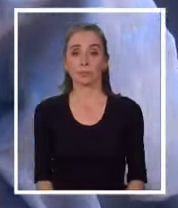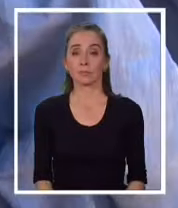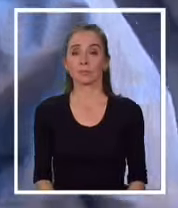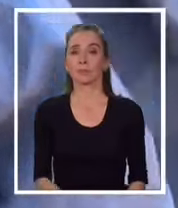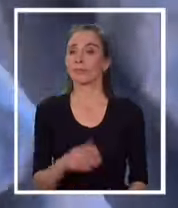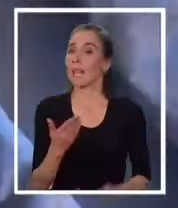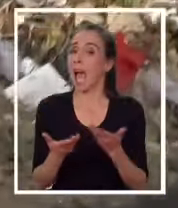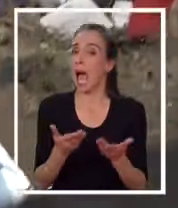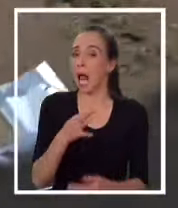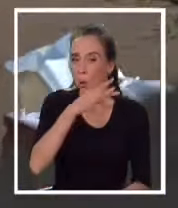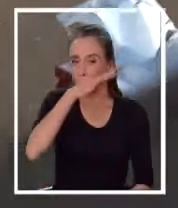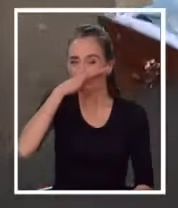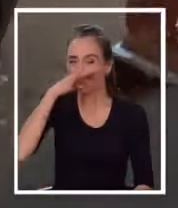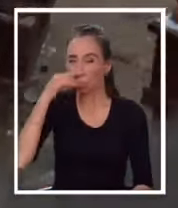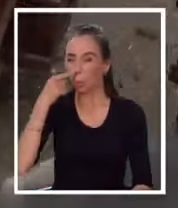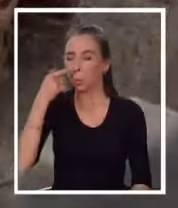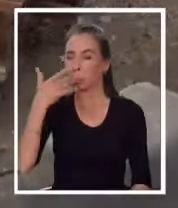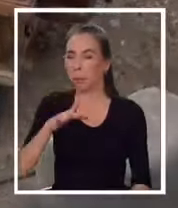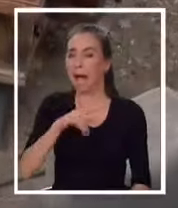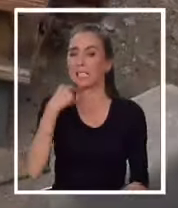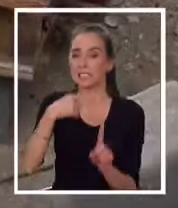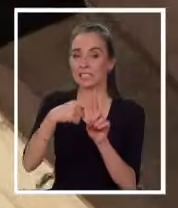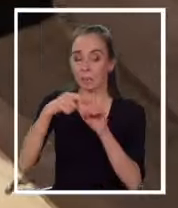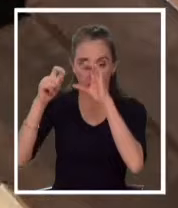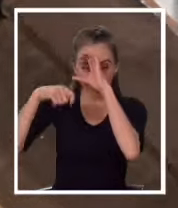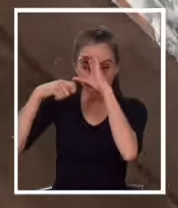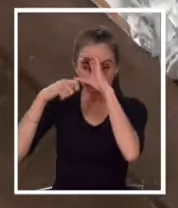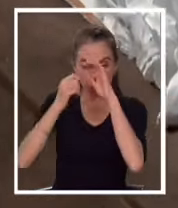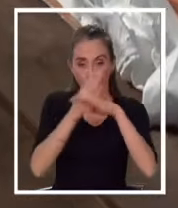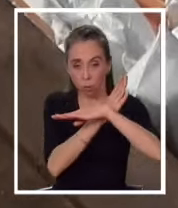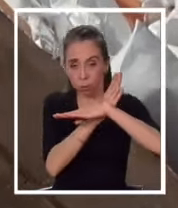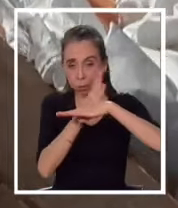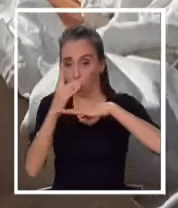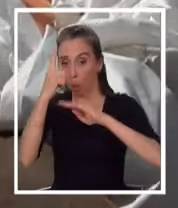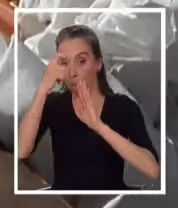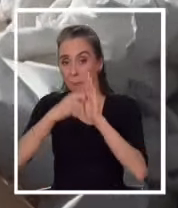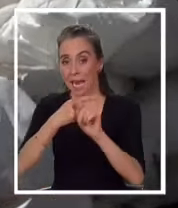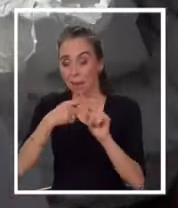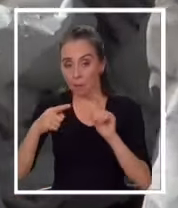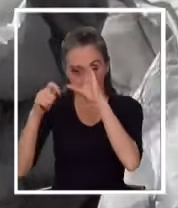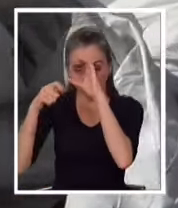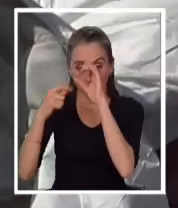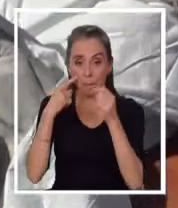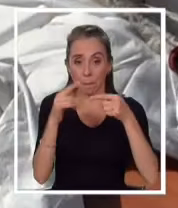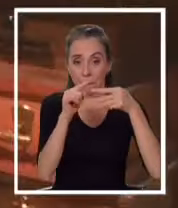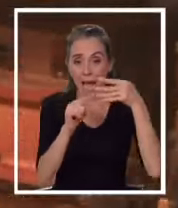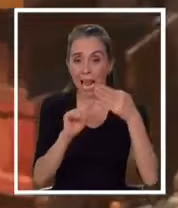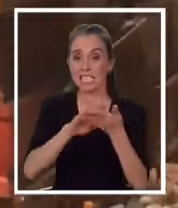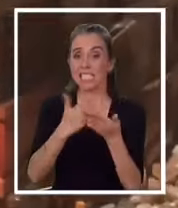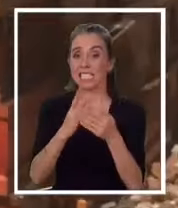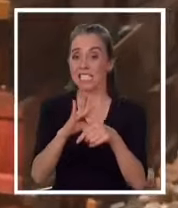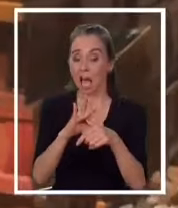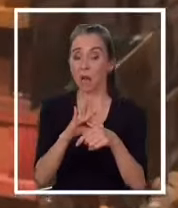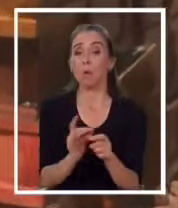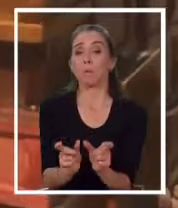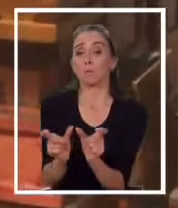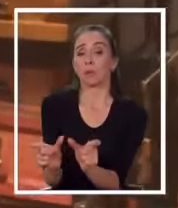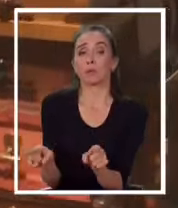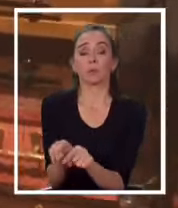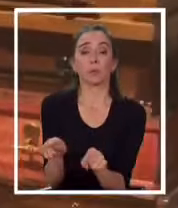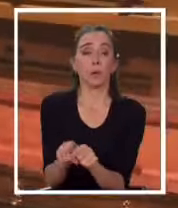Algo huele mal en este cementerio, un registro que duró casi un mes y medio. Deficiencias sanitarias a la vista pese a la